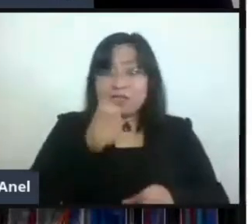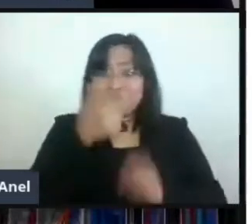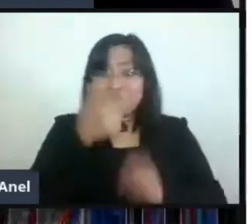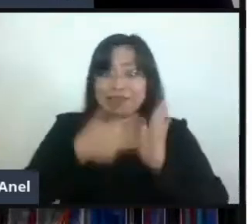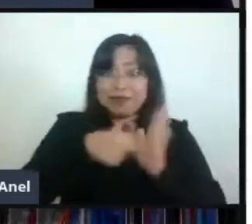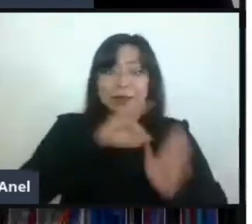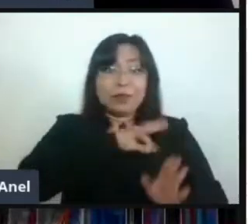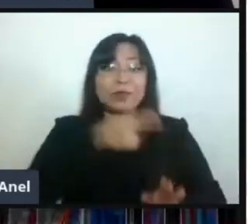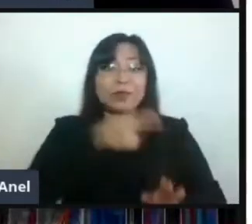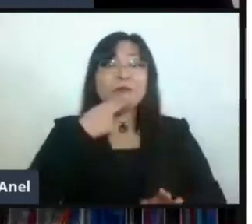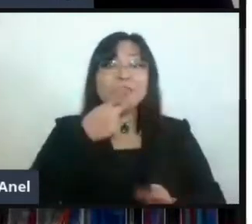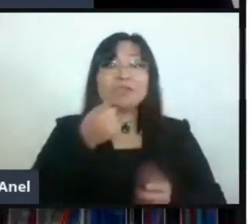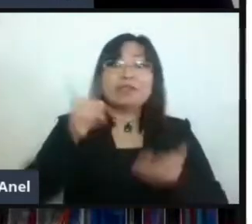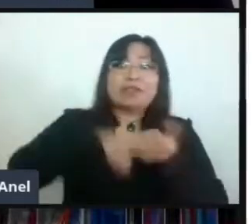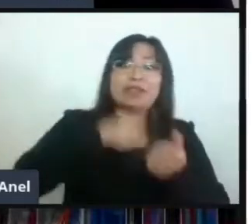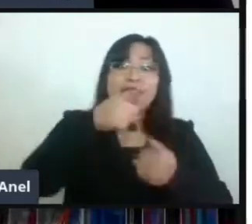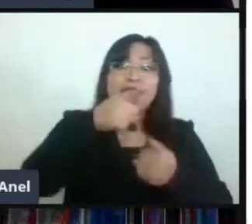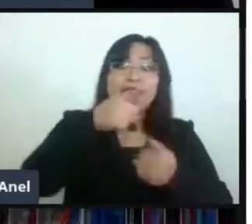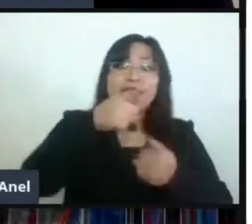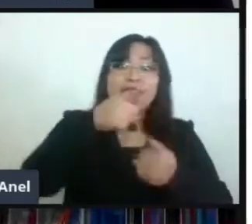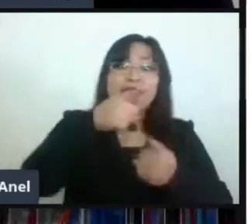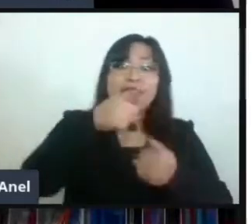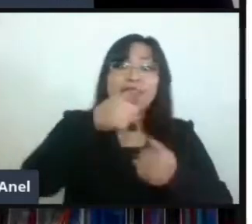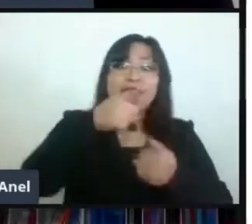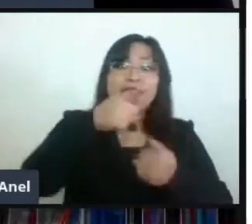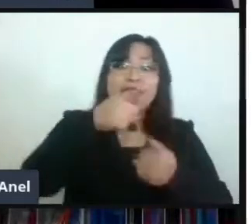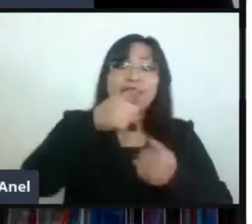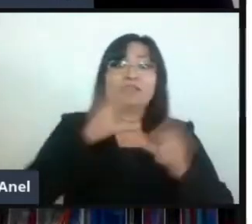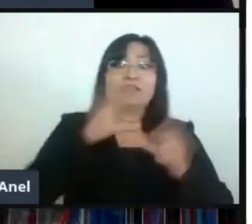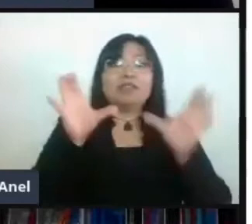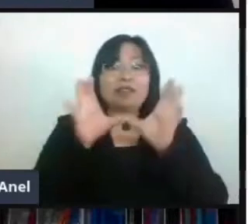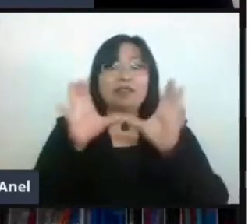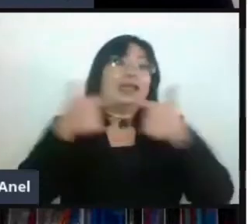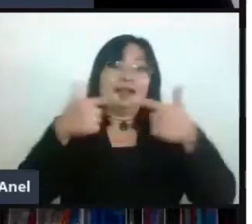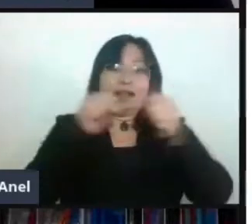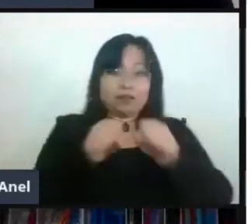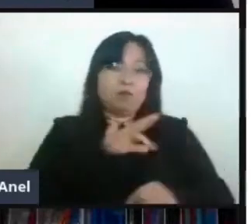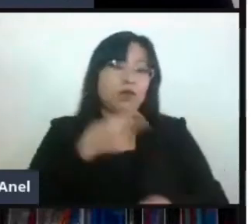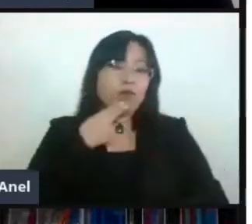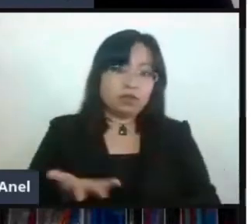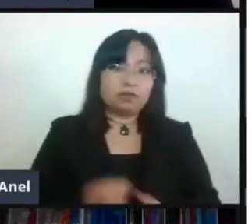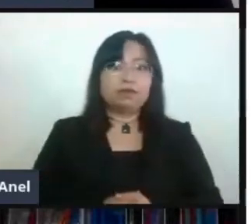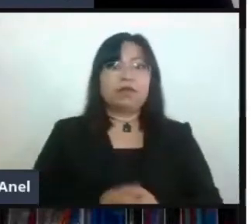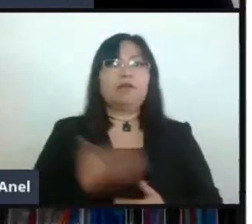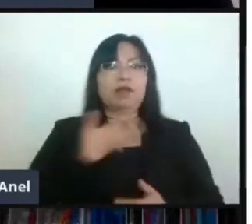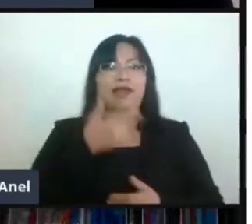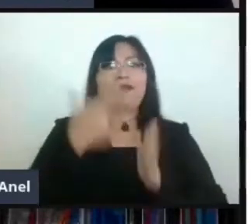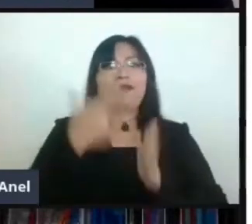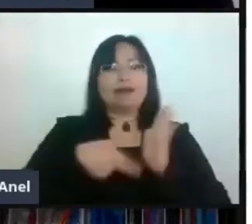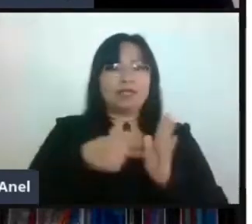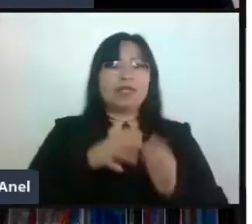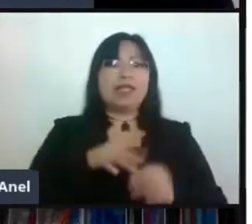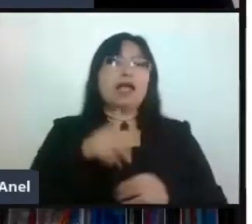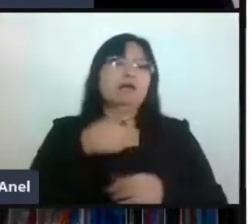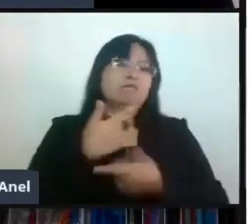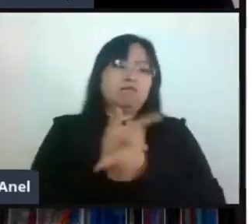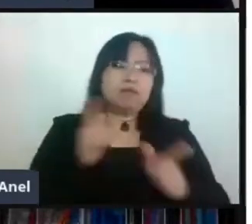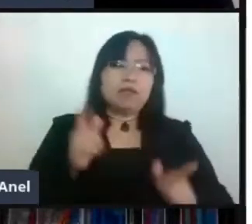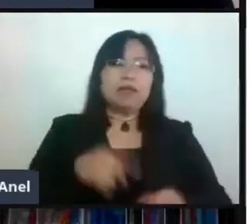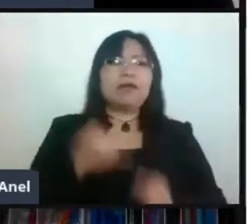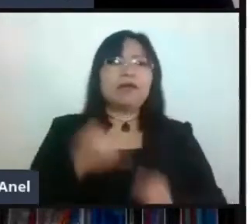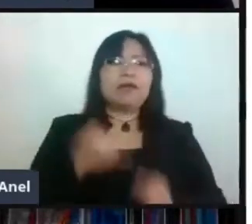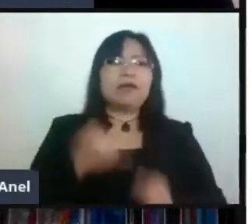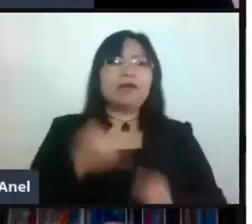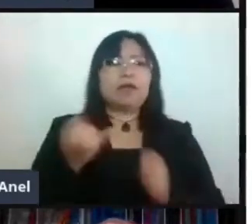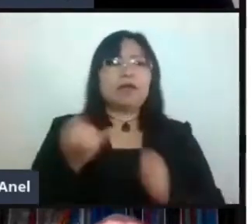ninguna restricción. Es decir, Classroom está abierto, tiene herramientas de accesibilidad también para personas con